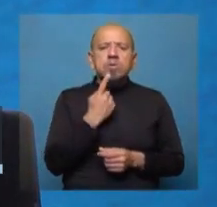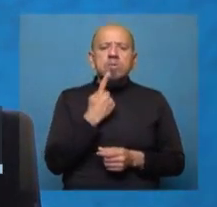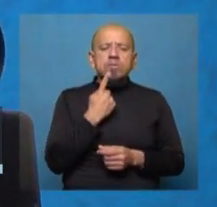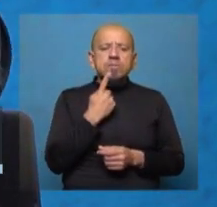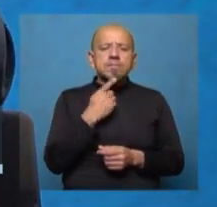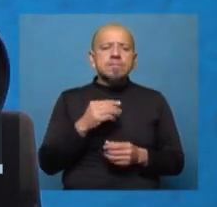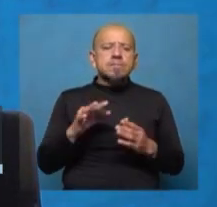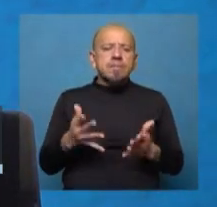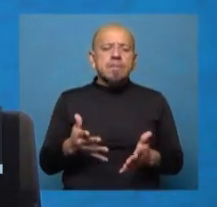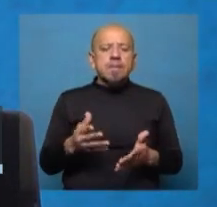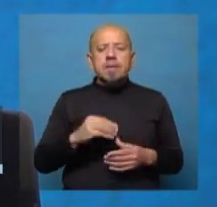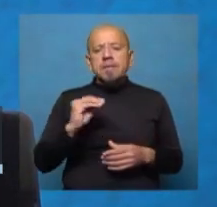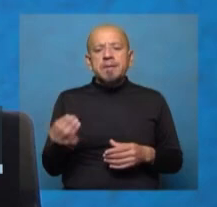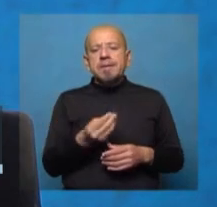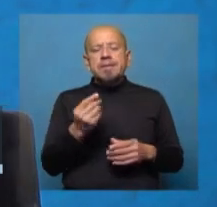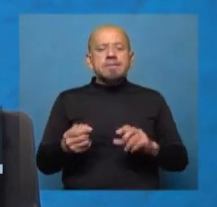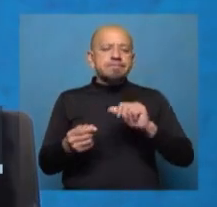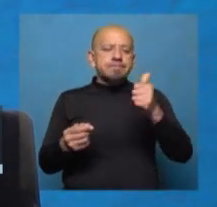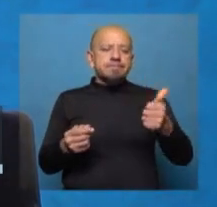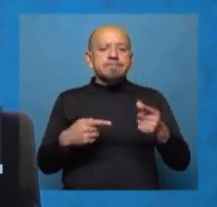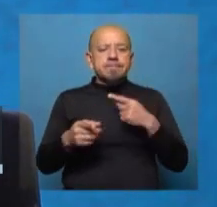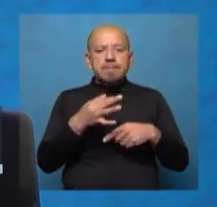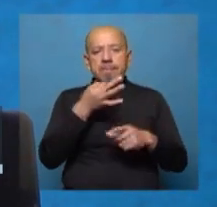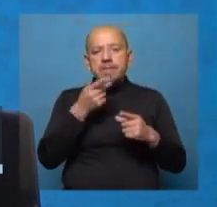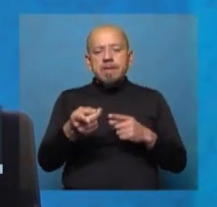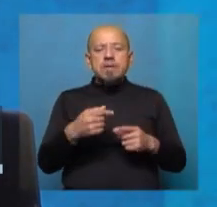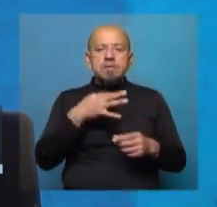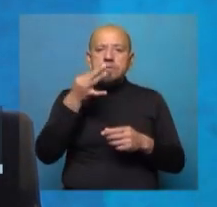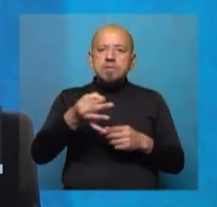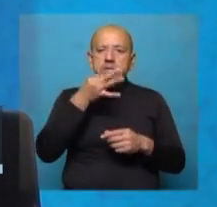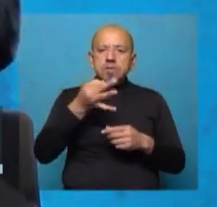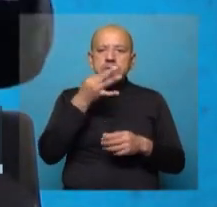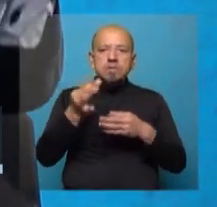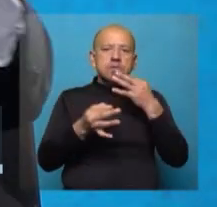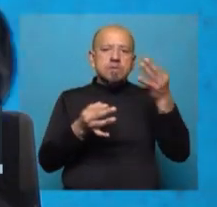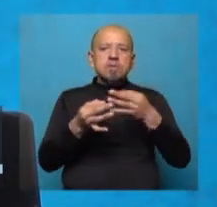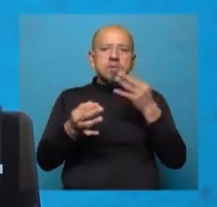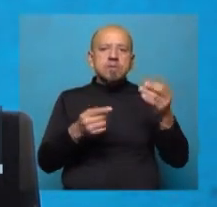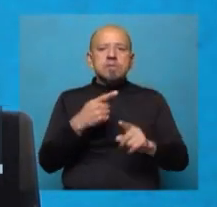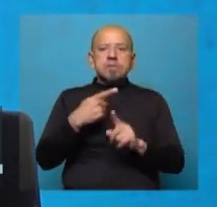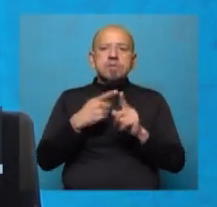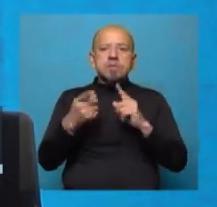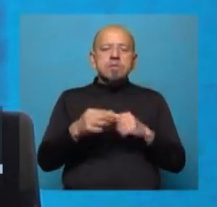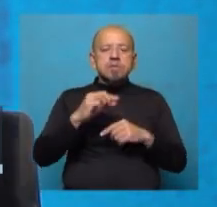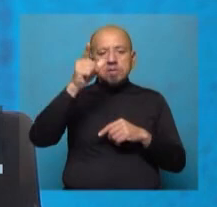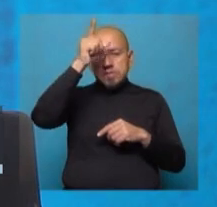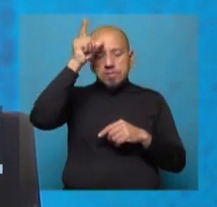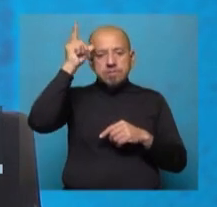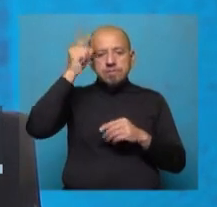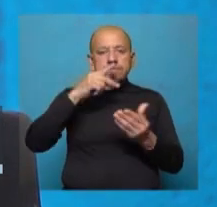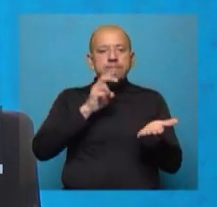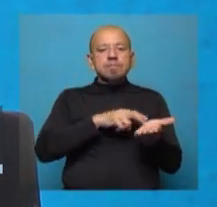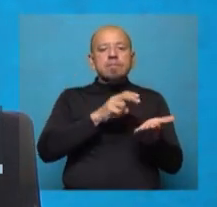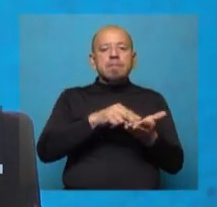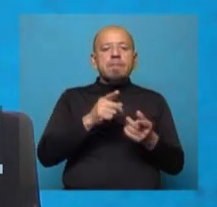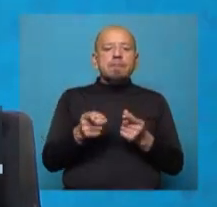transformó una derrota una Victoria está referencia a los discursos positivos tanto de bausa como la calle Pou que estaba en Salto y lo dio como